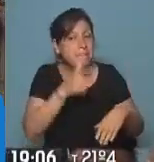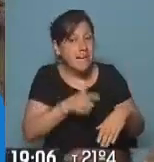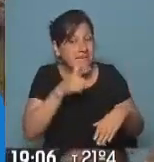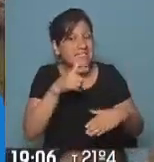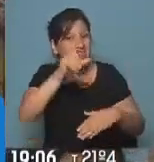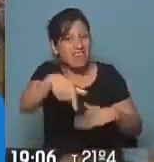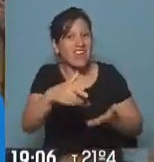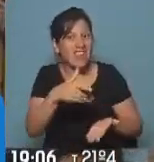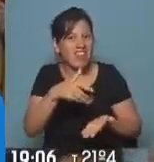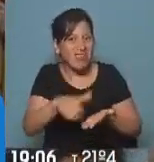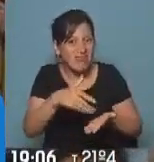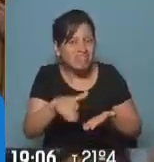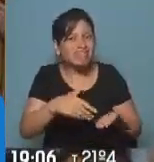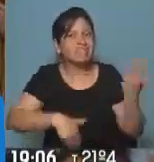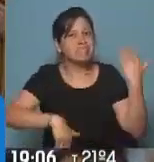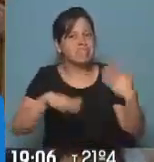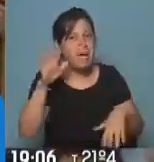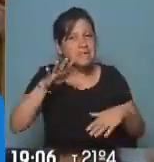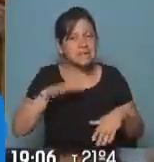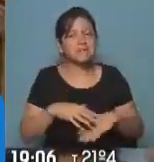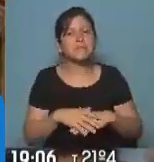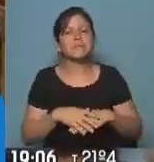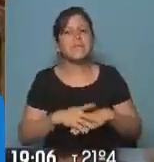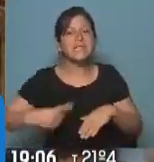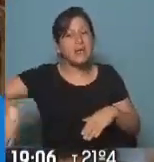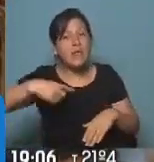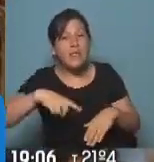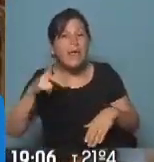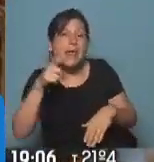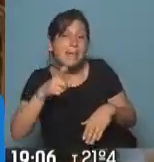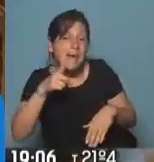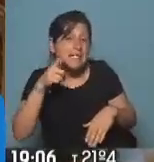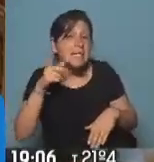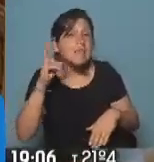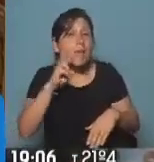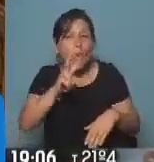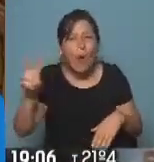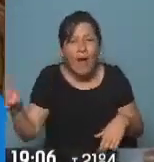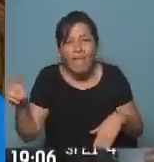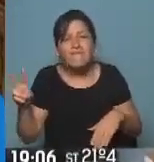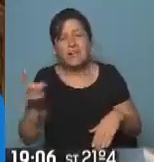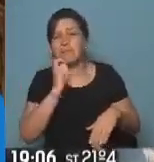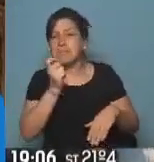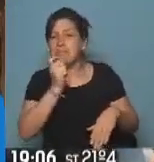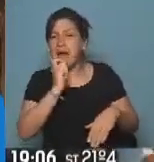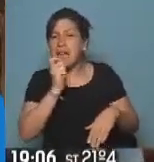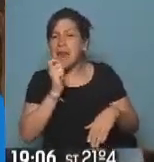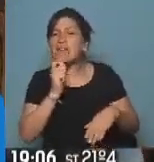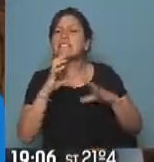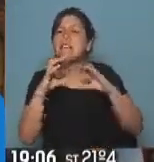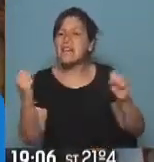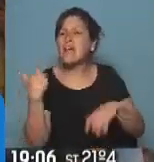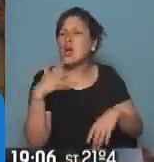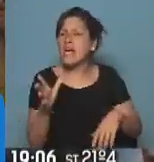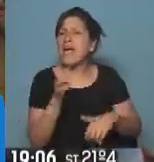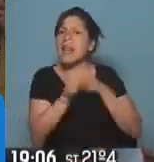allí ubicada en San Fernando. Si le parece, escuchamos al secretario general del sindicato del neumático y